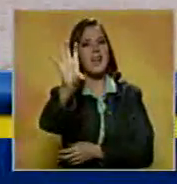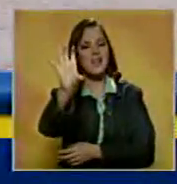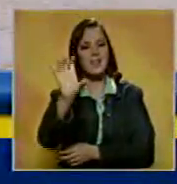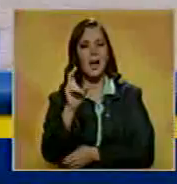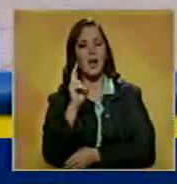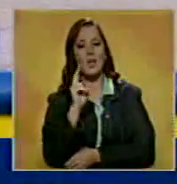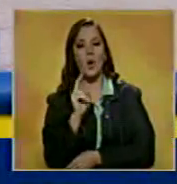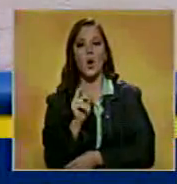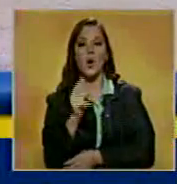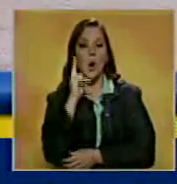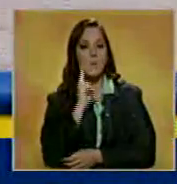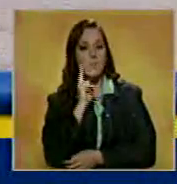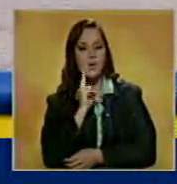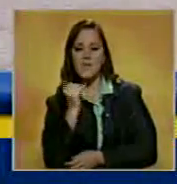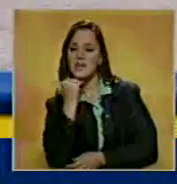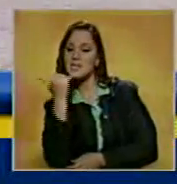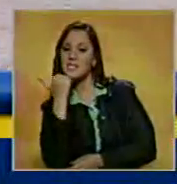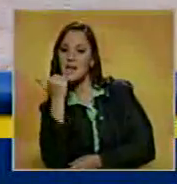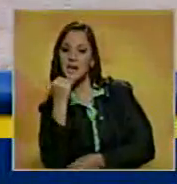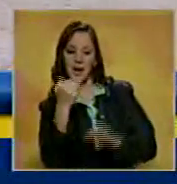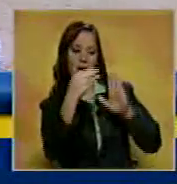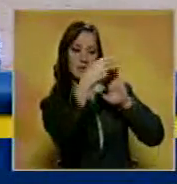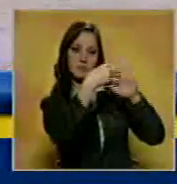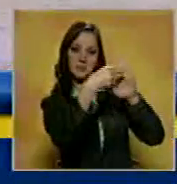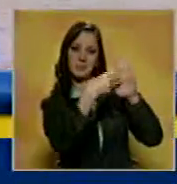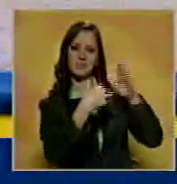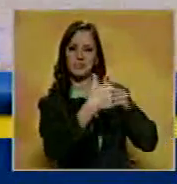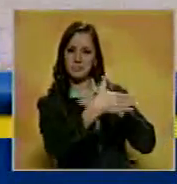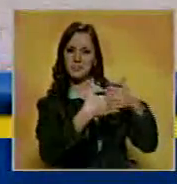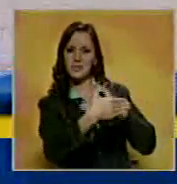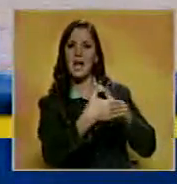más cercana al Esequibo, ubicada a unos 90